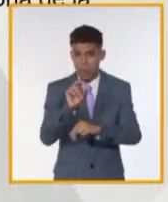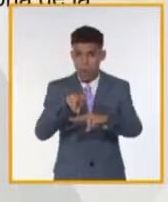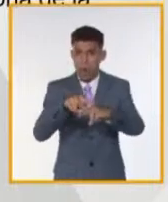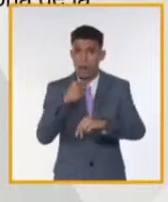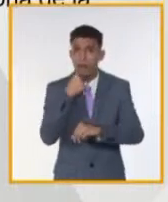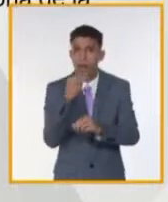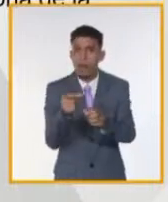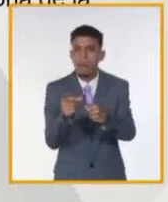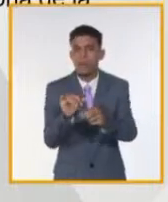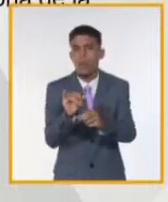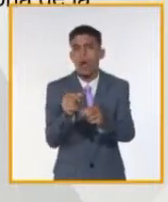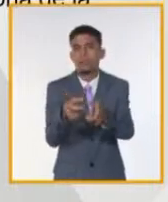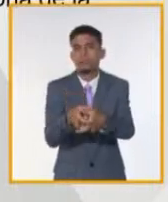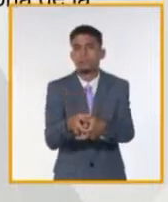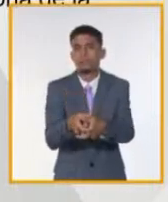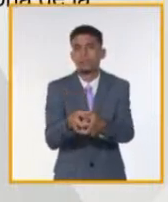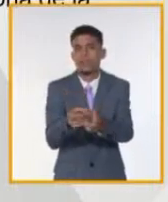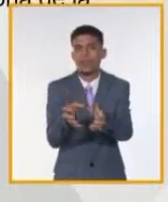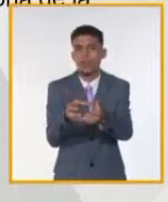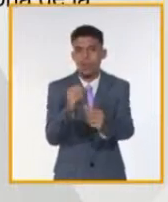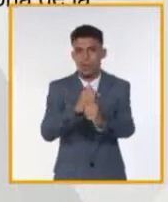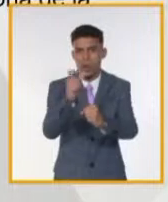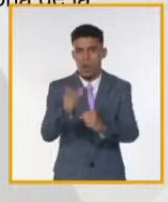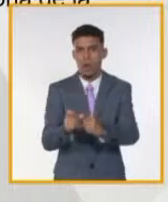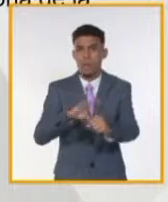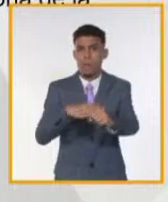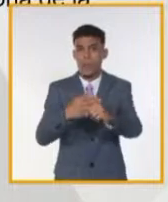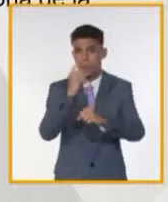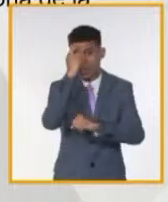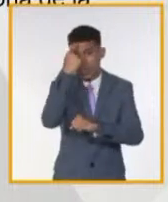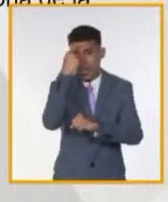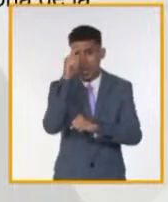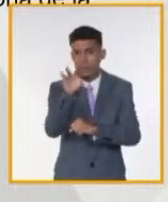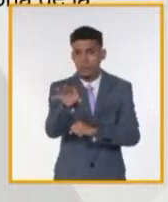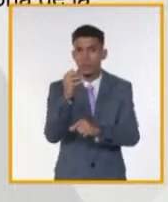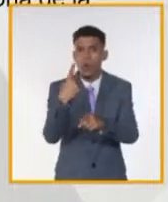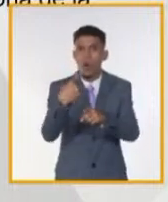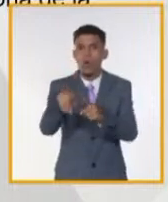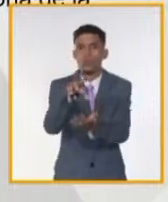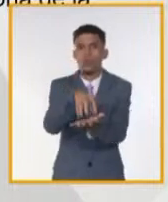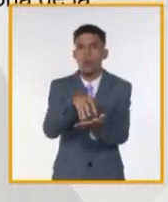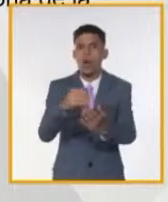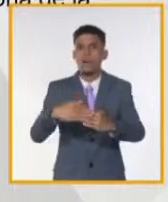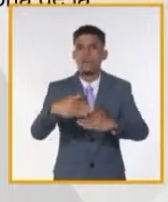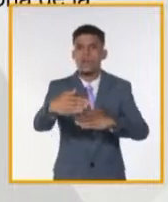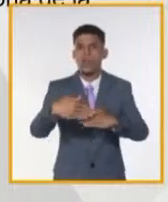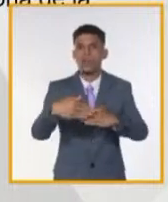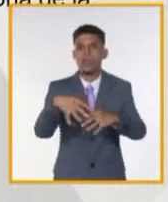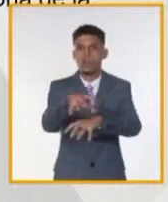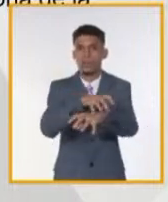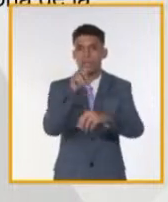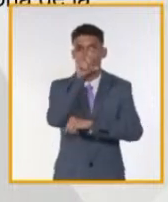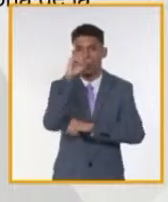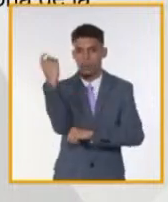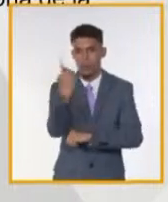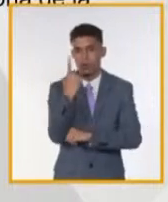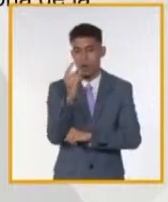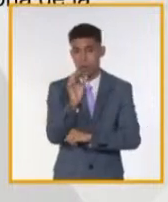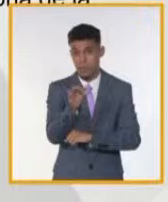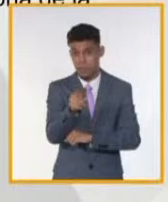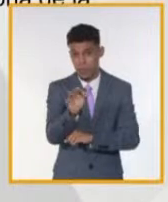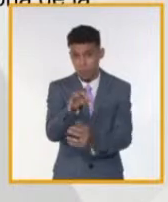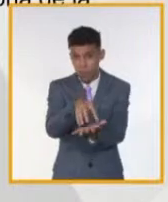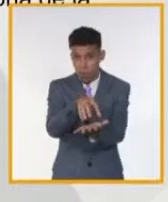después él elige la finca La Luisa, que es allá frente al Zoológico Nacional, y entonces es donde